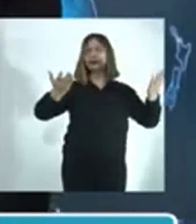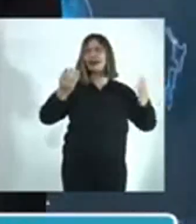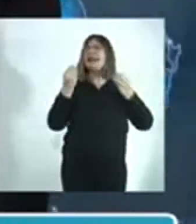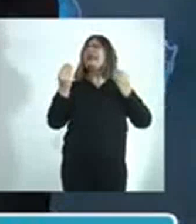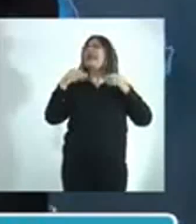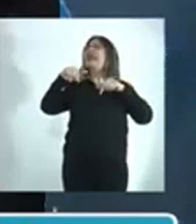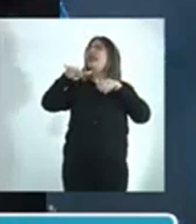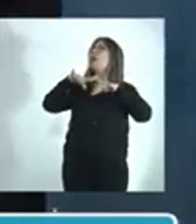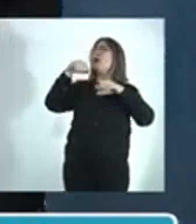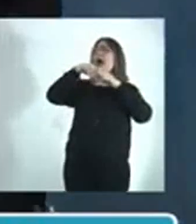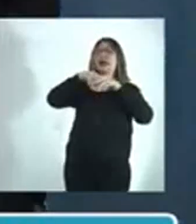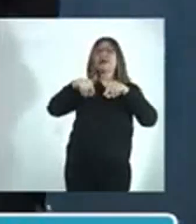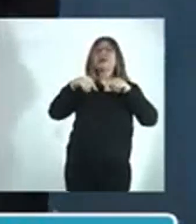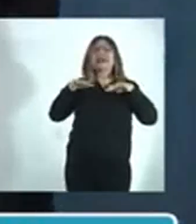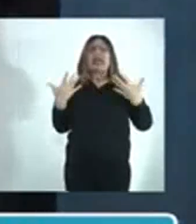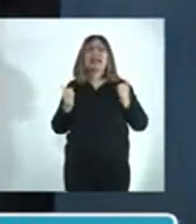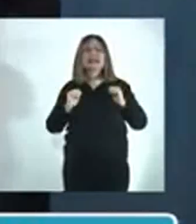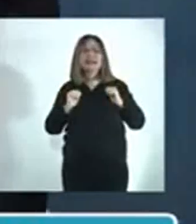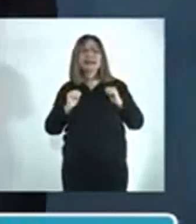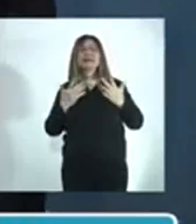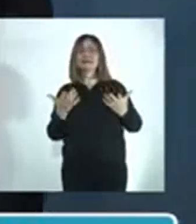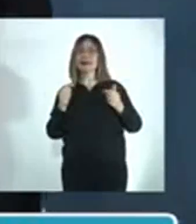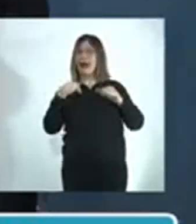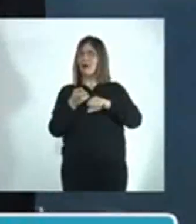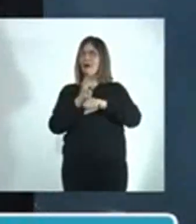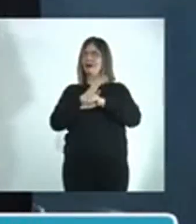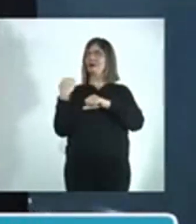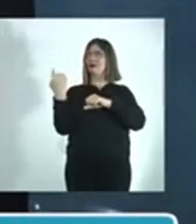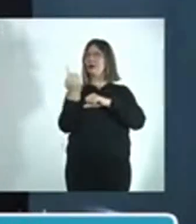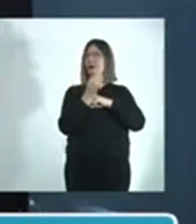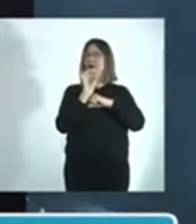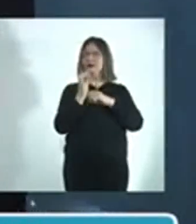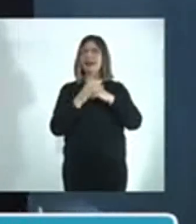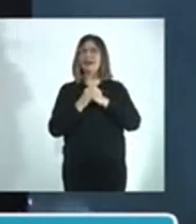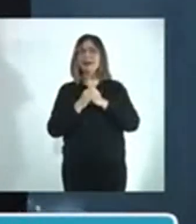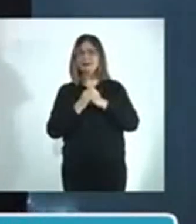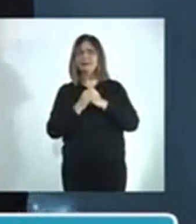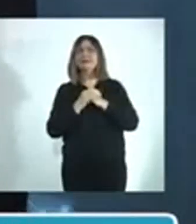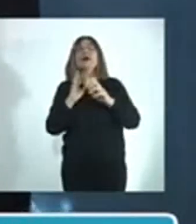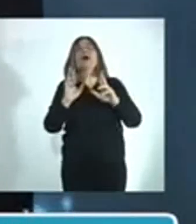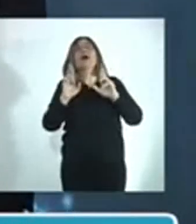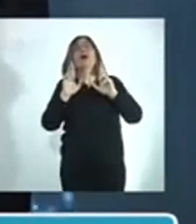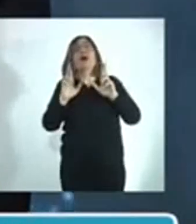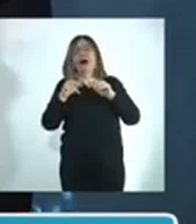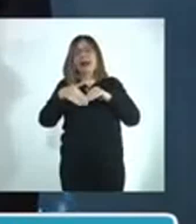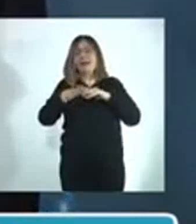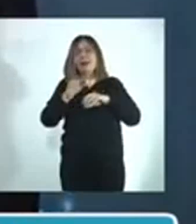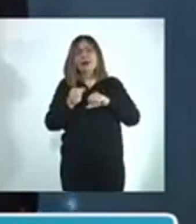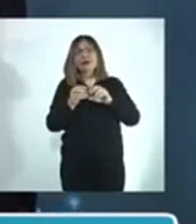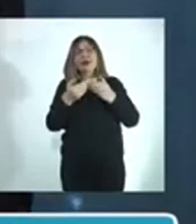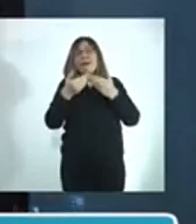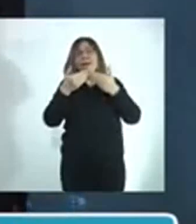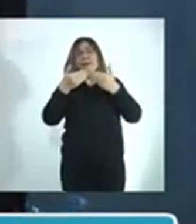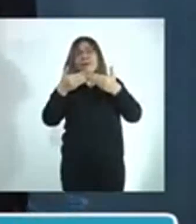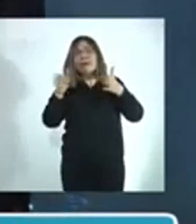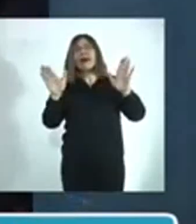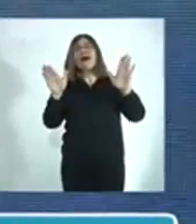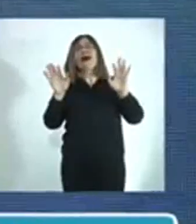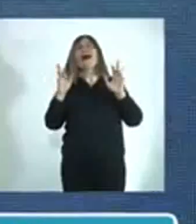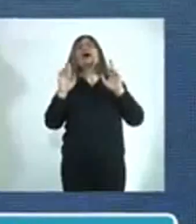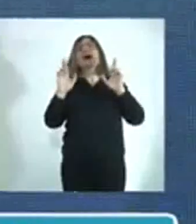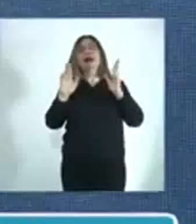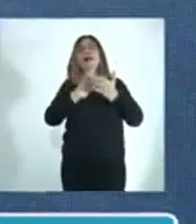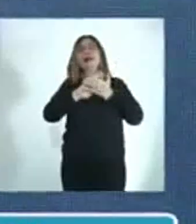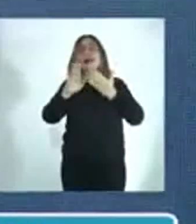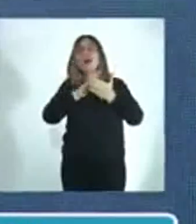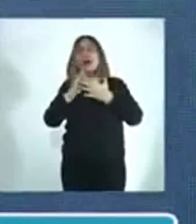los alumnos y sus familias. Esperemos, ¿no?, que una vez que pase esta pandemia se retomen todas esas, estas actividades,